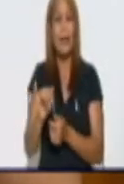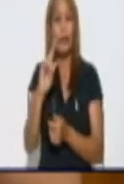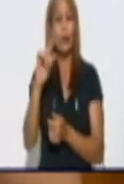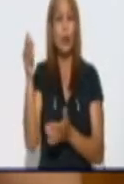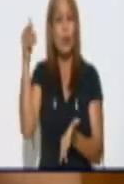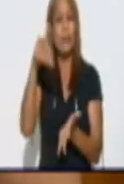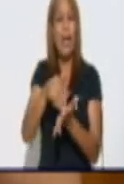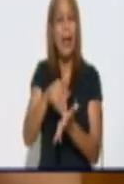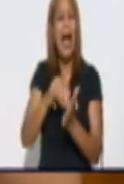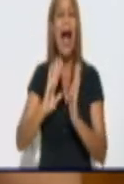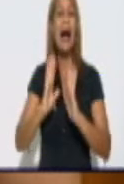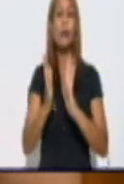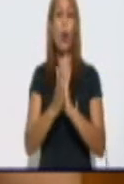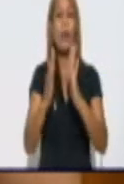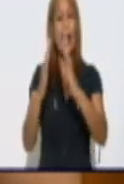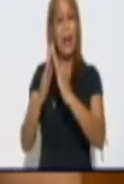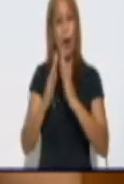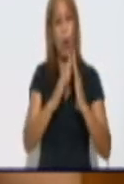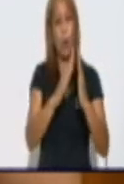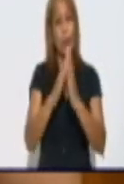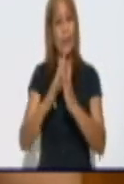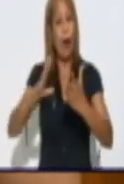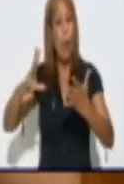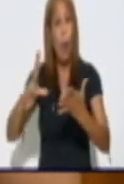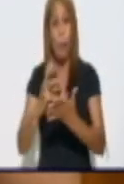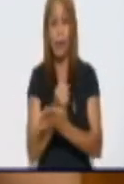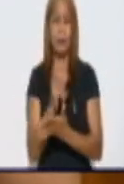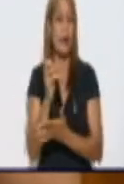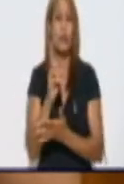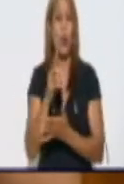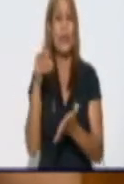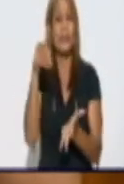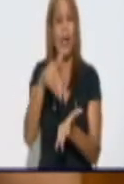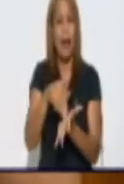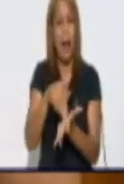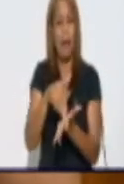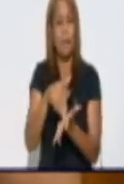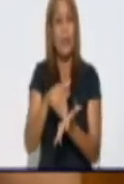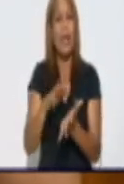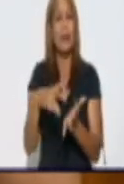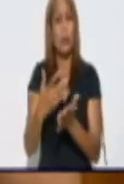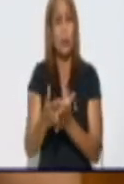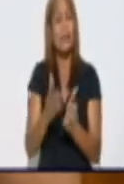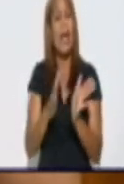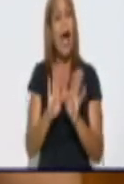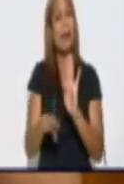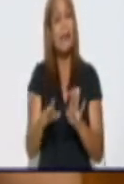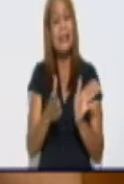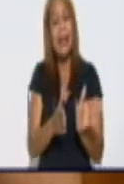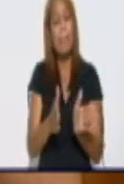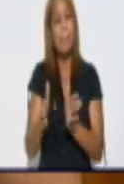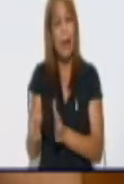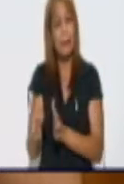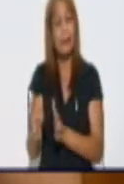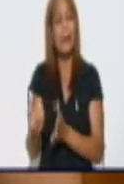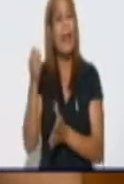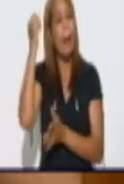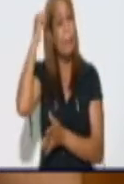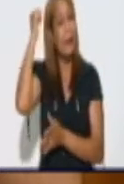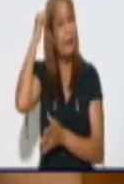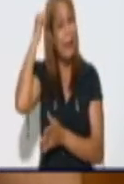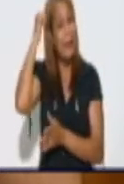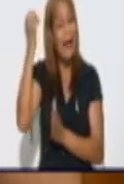comunidad completa este servicio, o sea, cubre Campamento Pionero y parte de La Pedrera, y entonces se apoya el resto de la comunidad